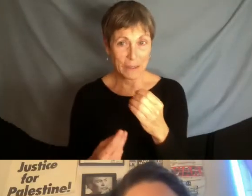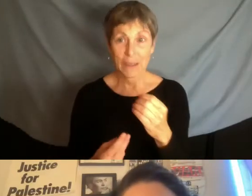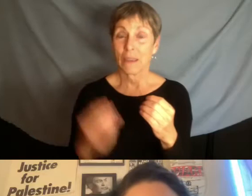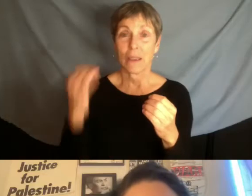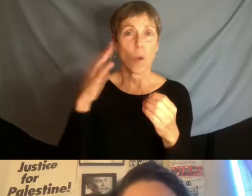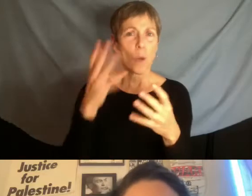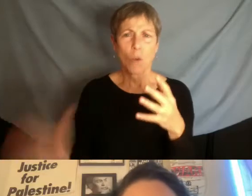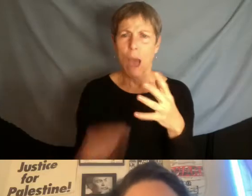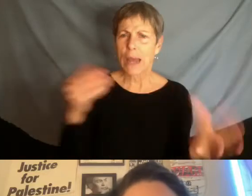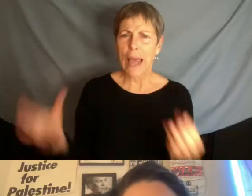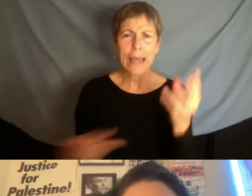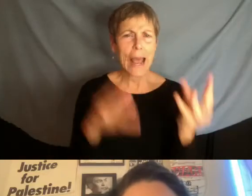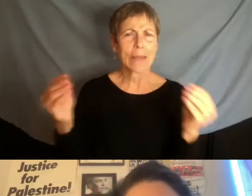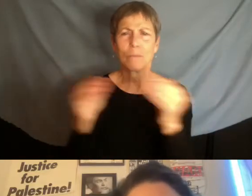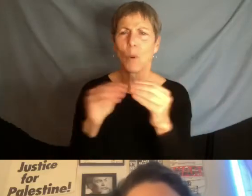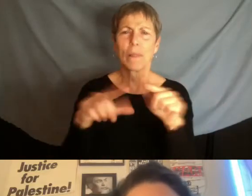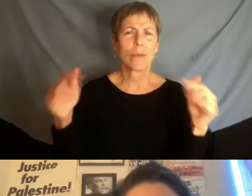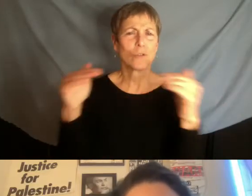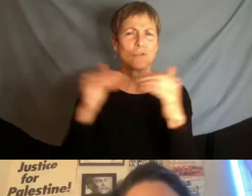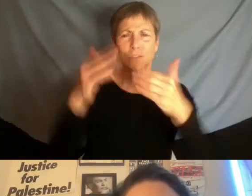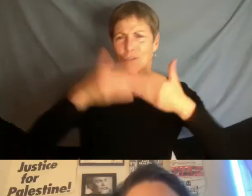en inglés, para que podamos seguir teniendo